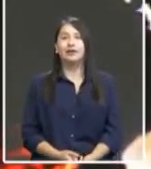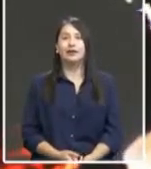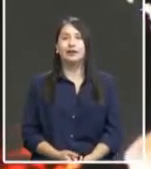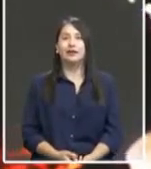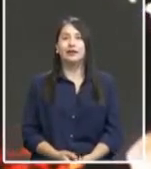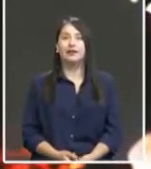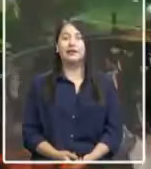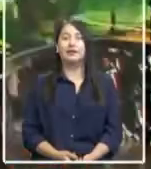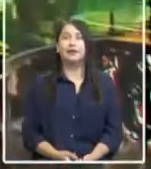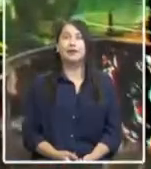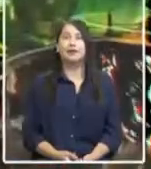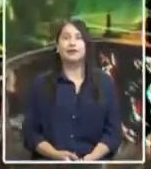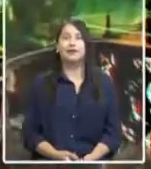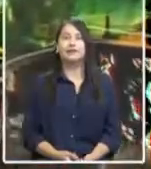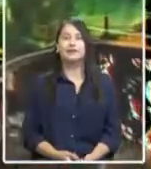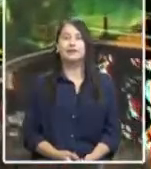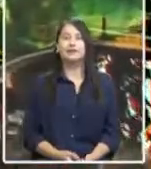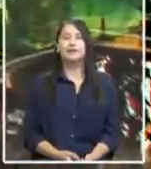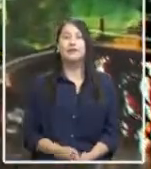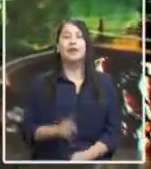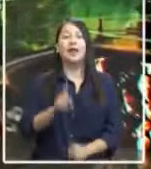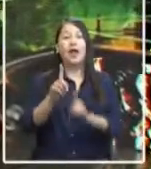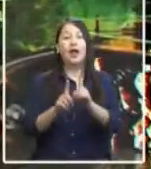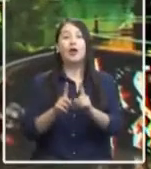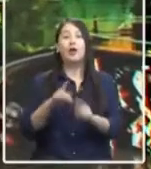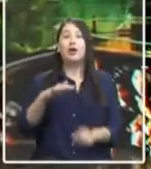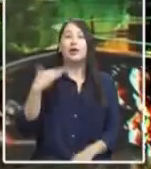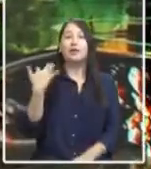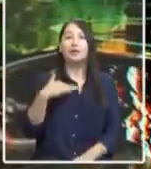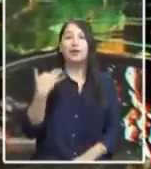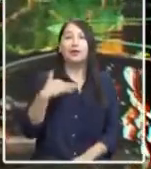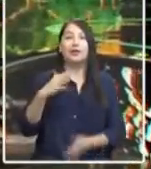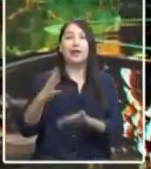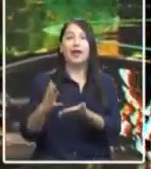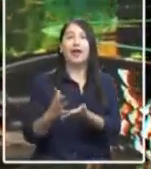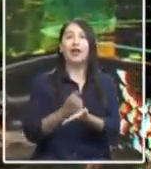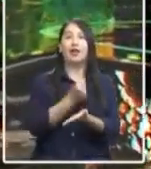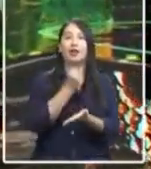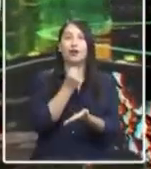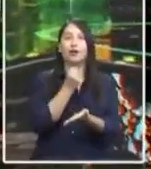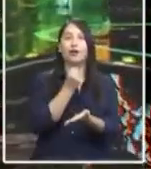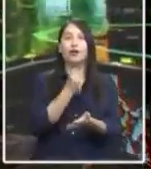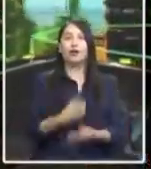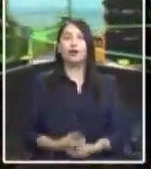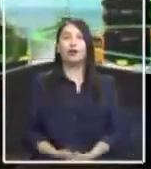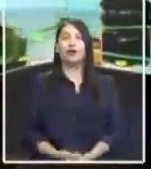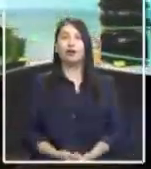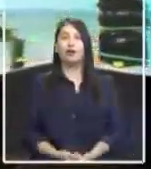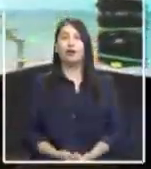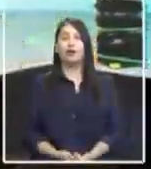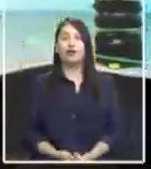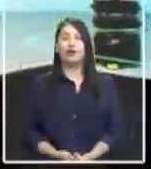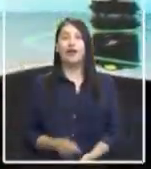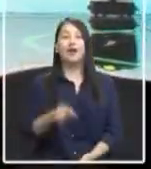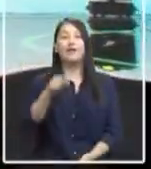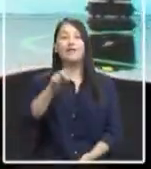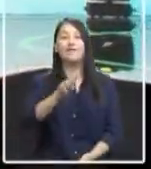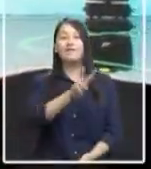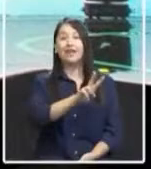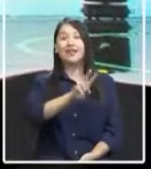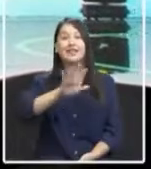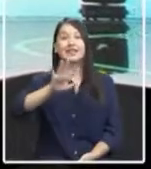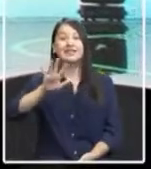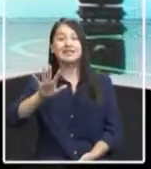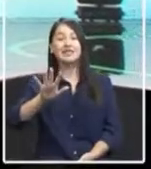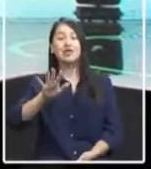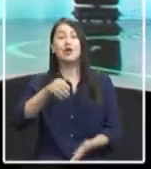A continuación, los dejamos con un importante invitado. Su gestión ha logrado sacar de la pobreza, escuche bien, a casi 25 millones